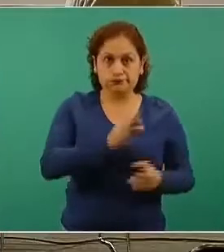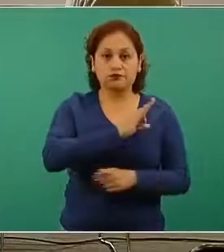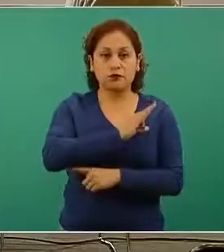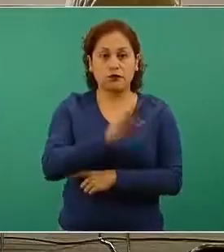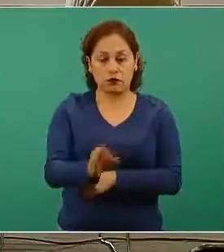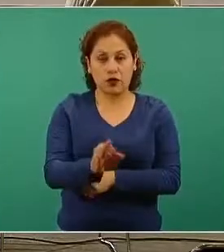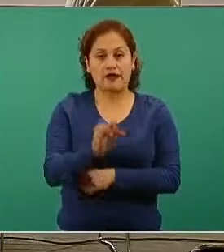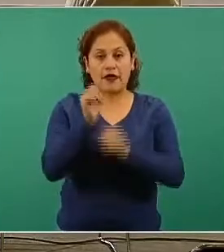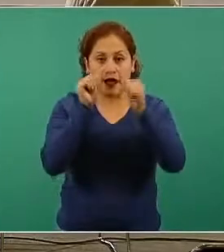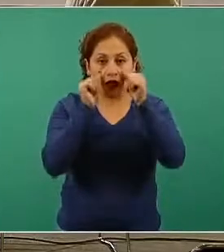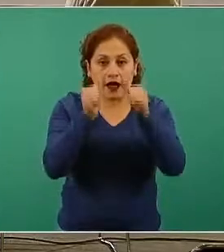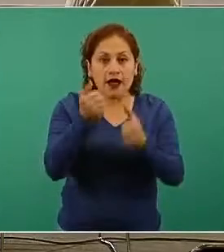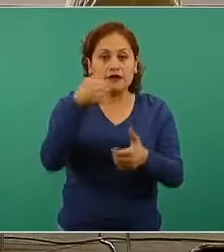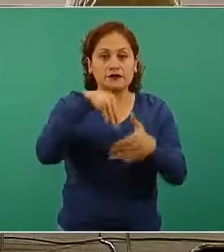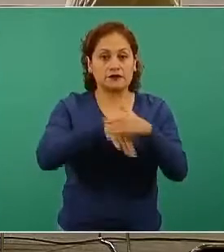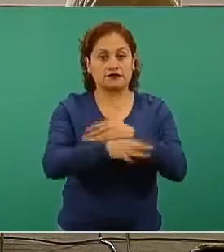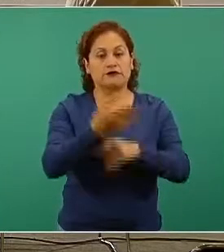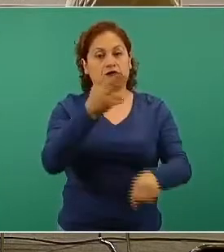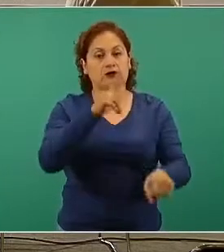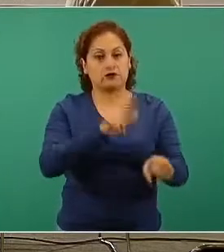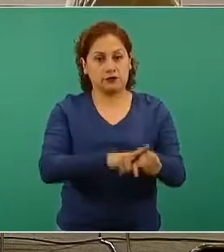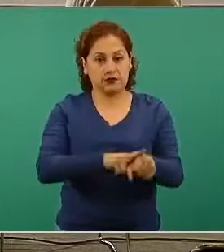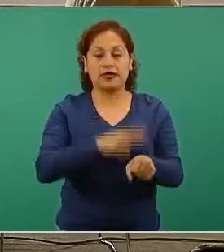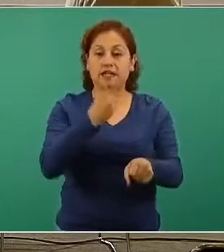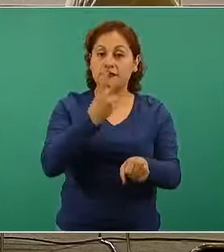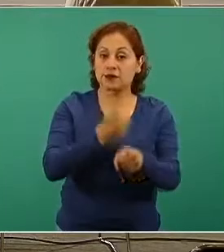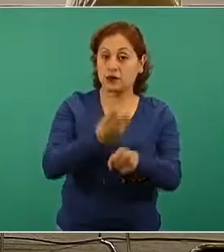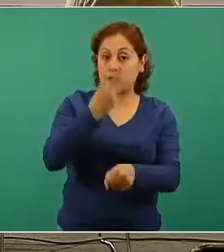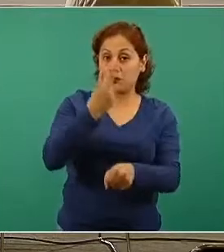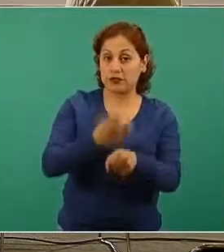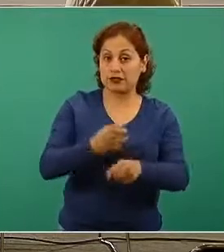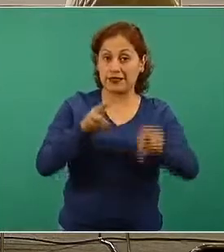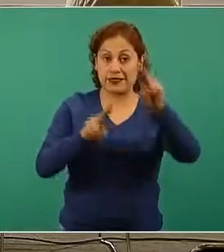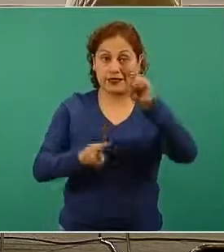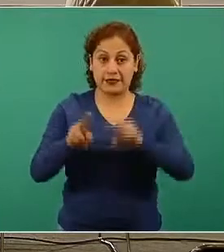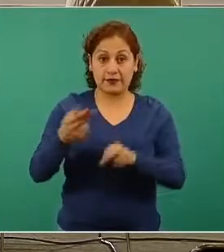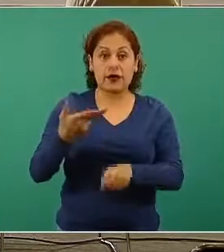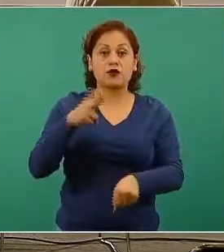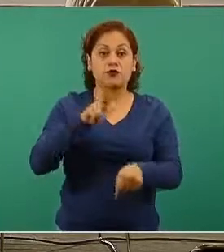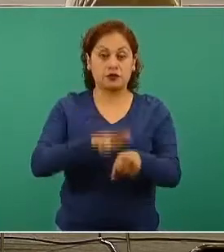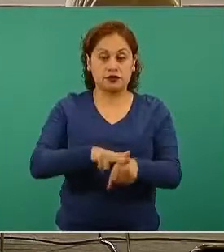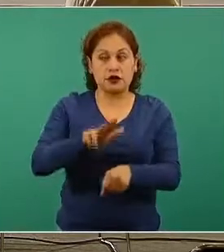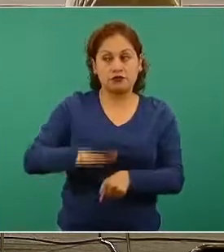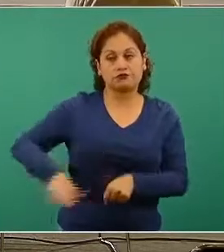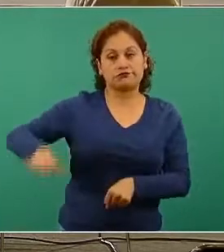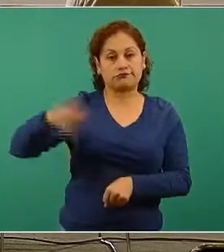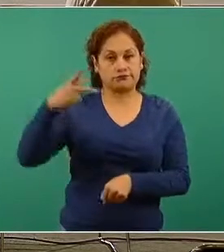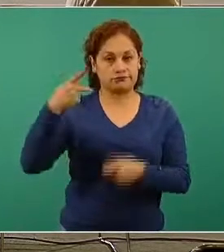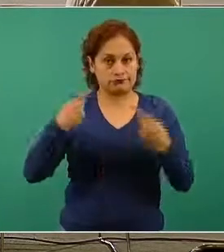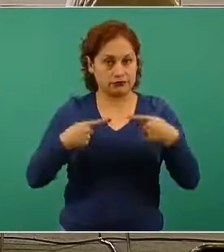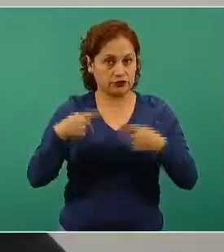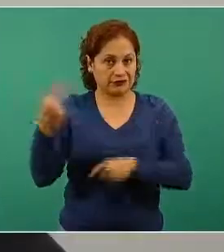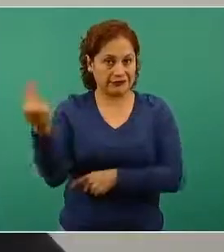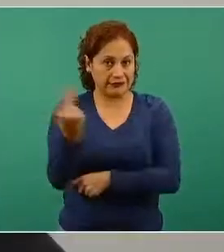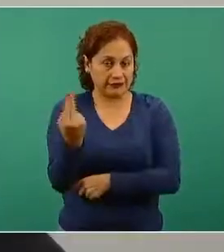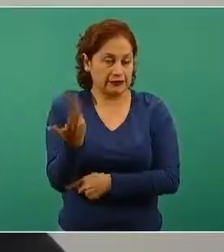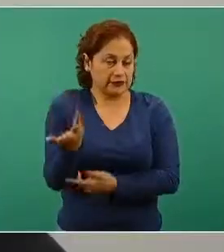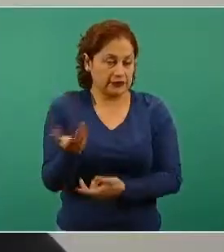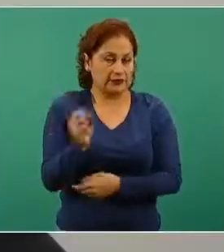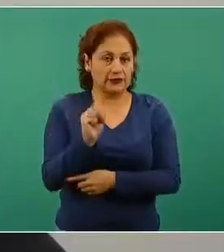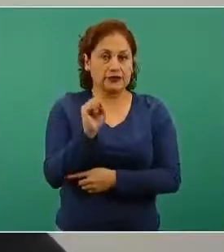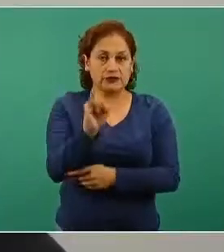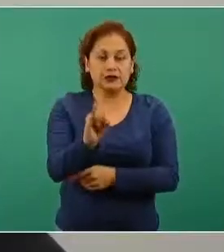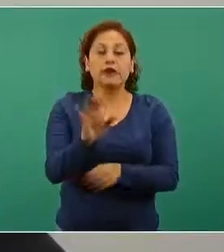necesidades de atención médica en el segundo y tercer nivel que también tienen obviamente las personas. Entonces, en la medida que la epidemia